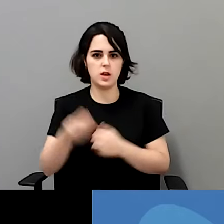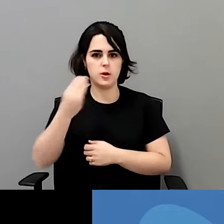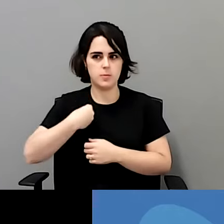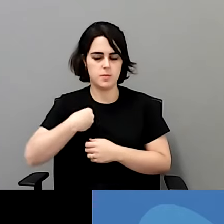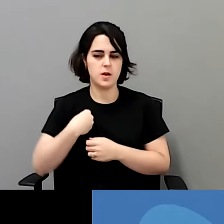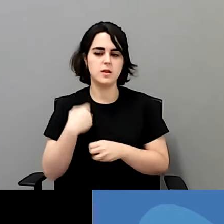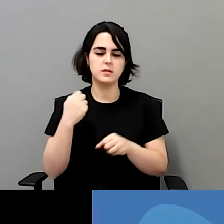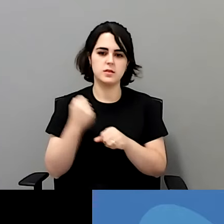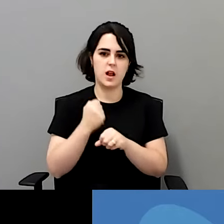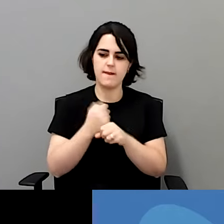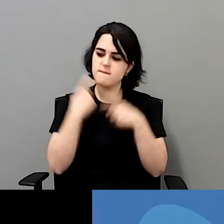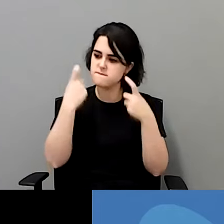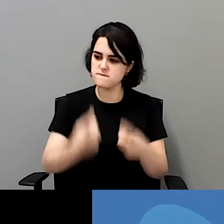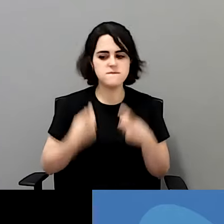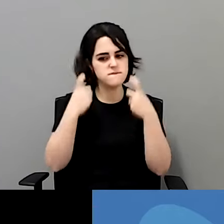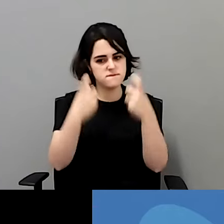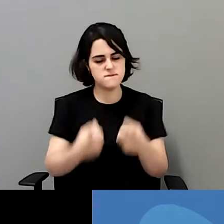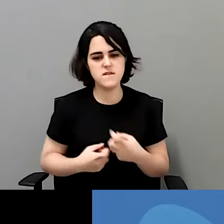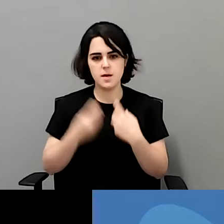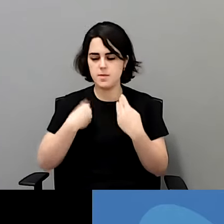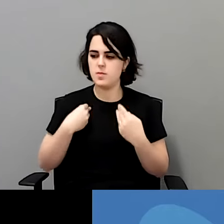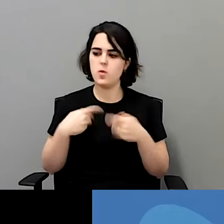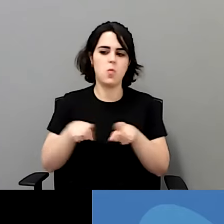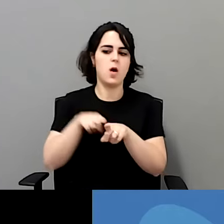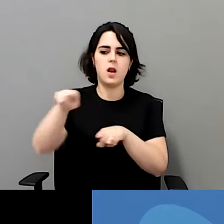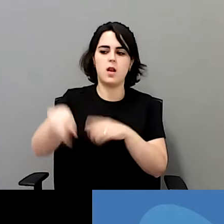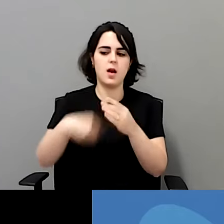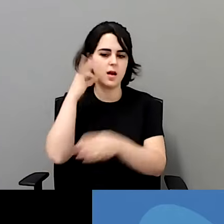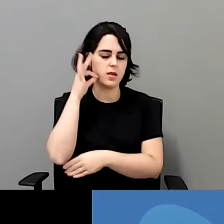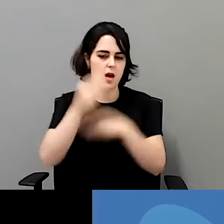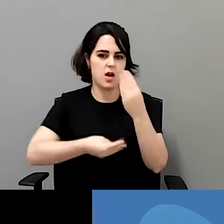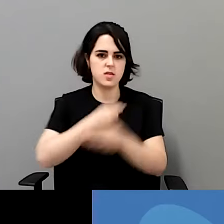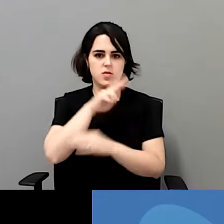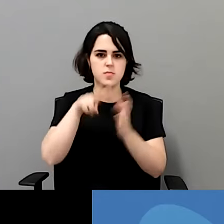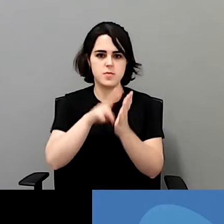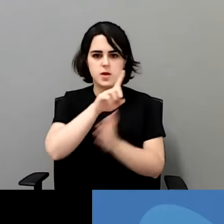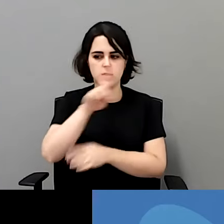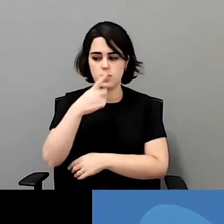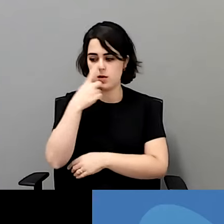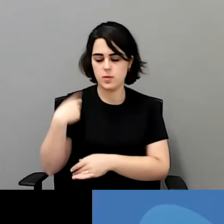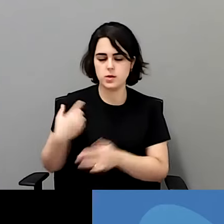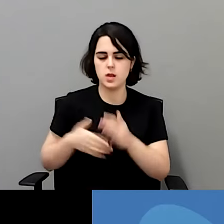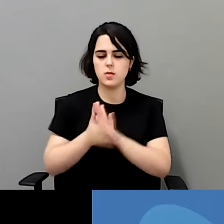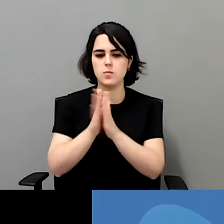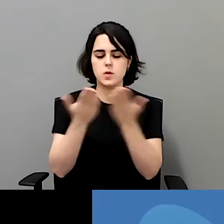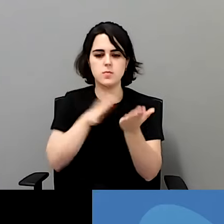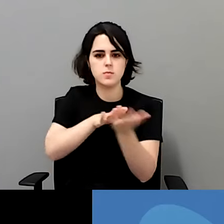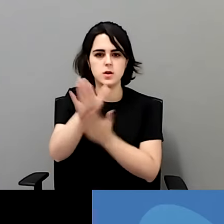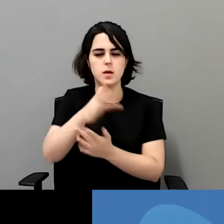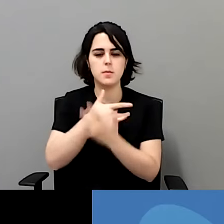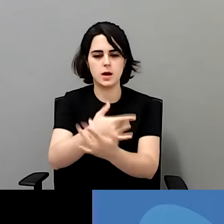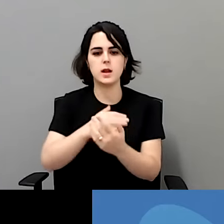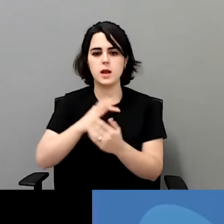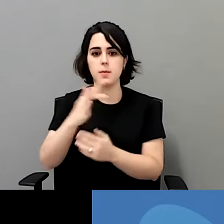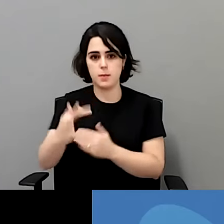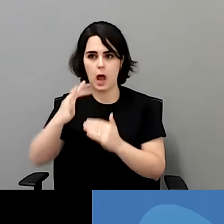lleva con ímpetu, como todo lo que ella hace. En 2021 publicó el libro María y el mar, que